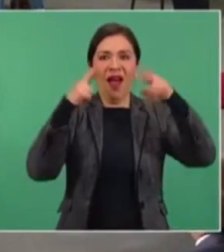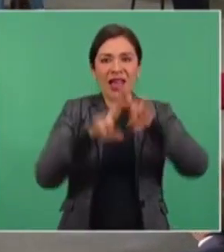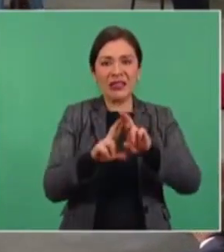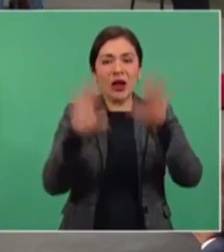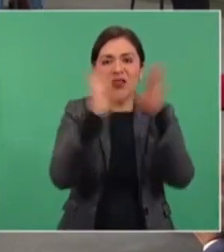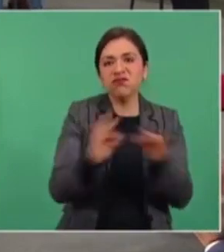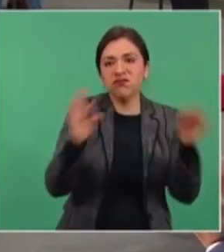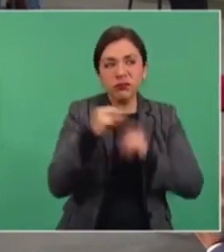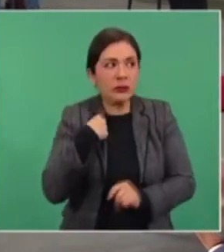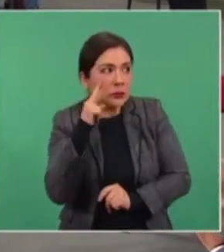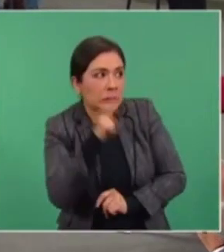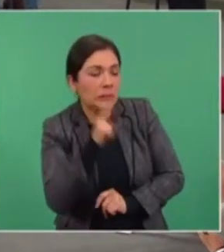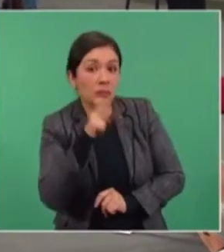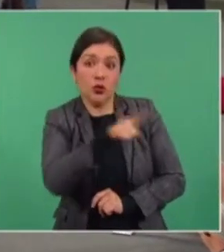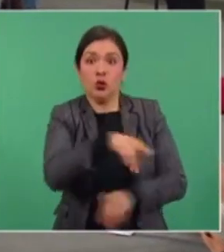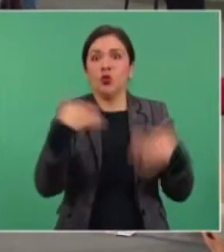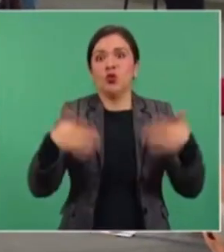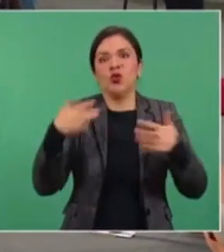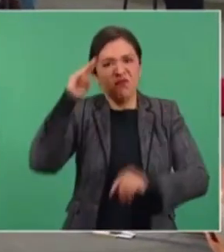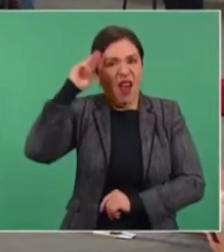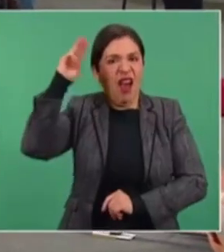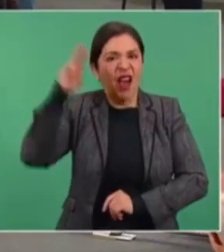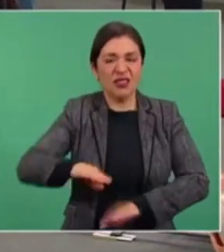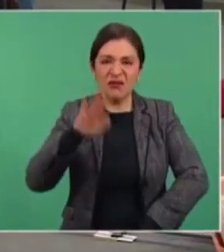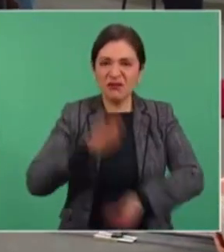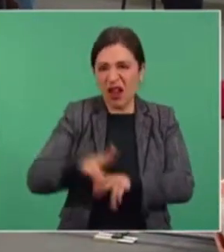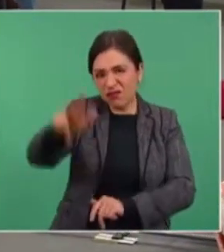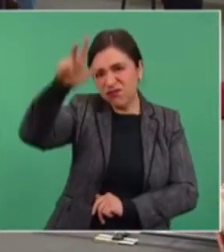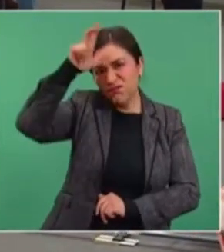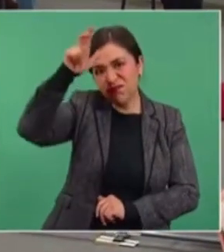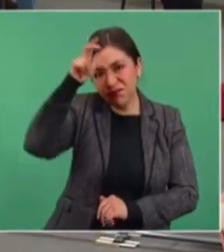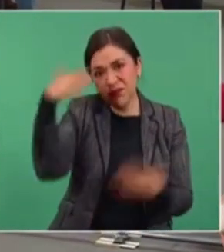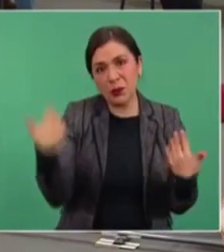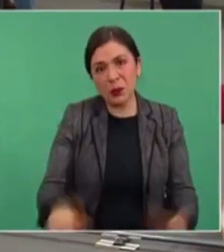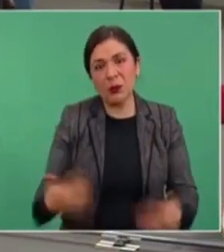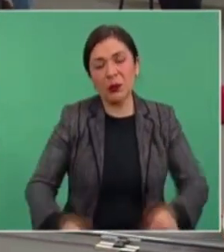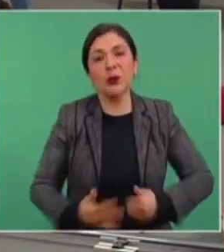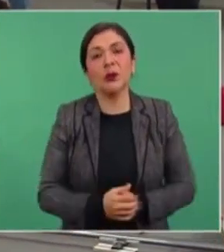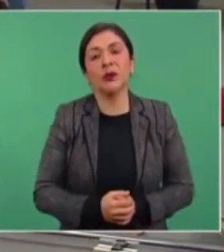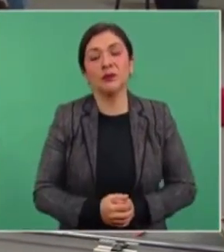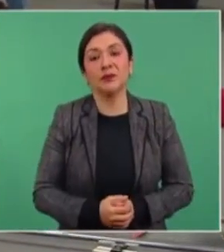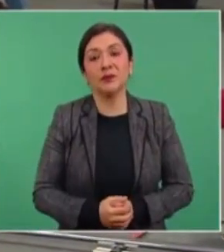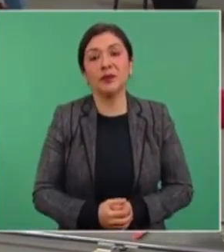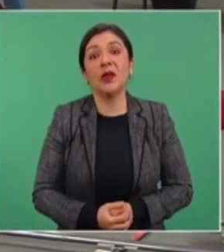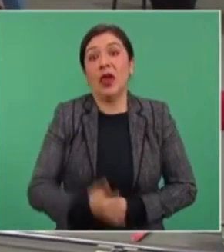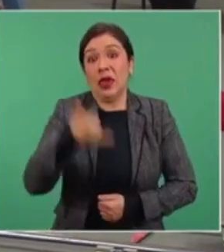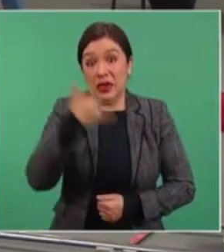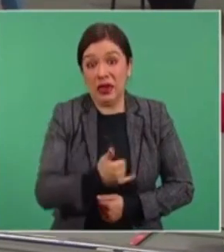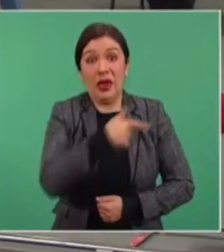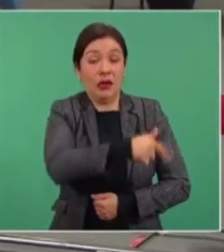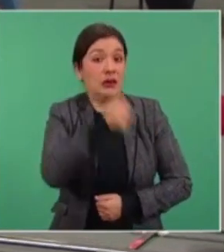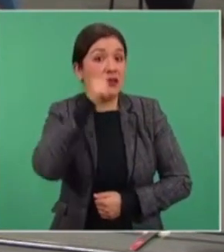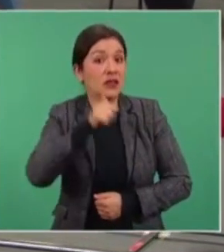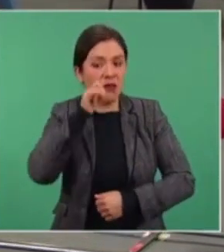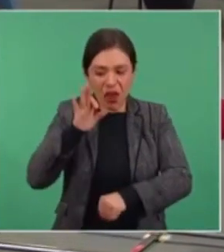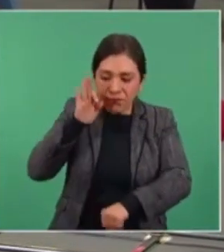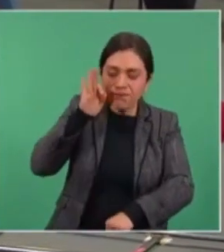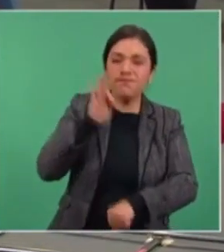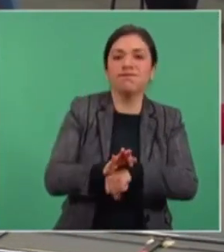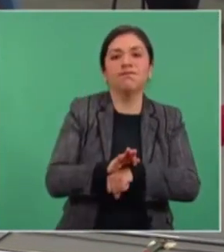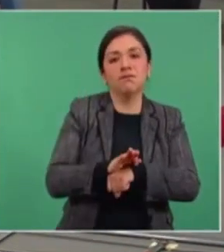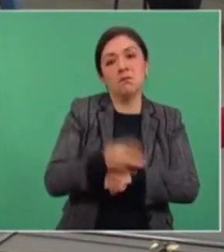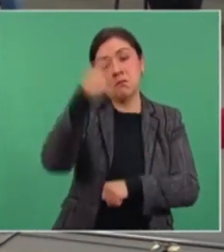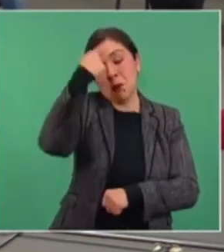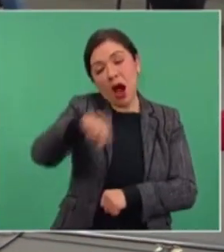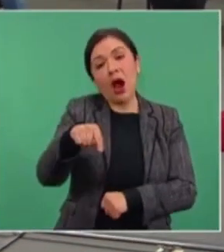porque él es un maestro, es un sabio y además es un defensor